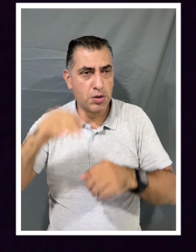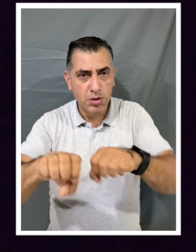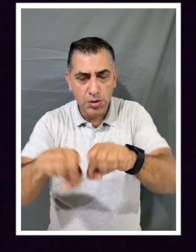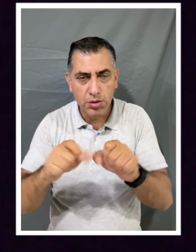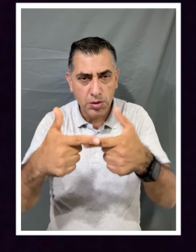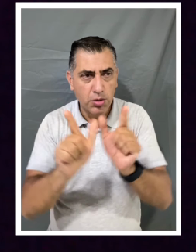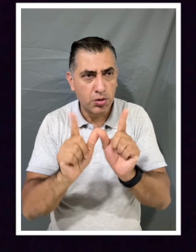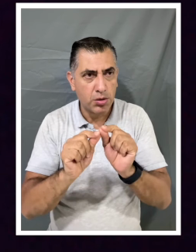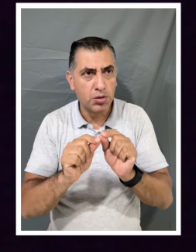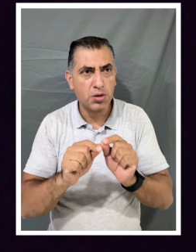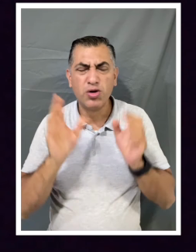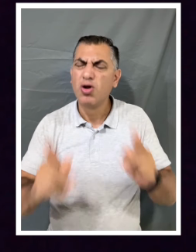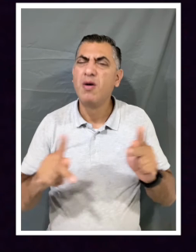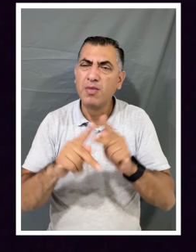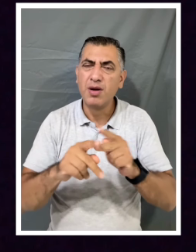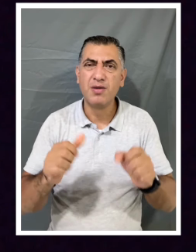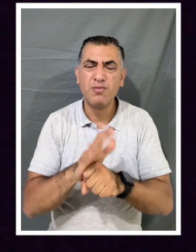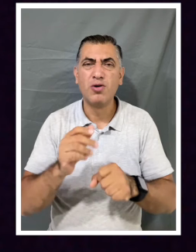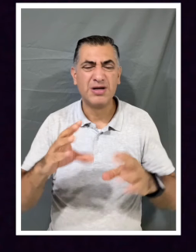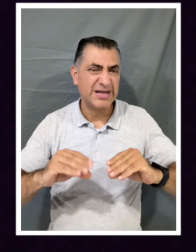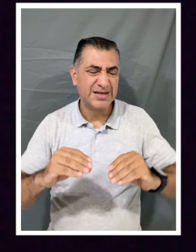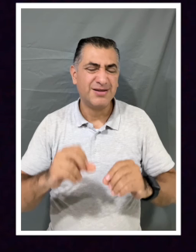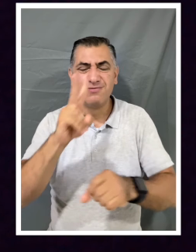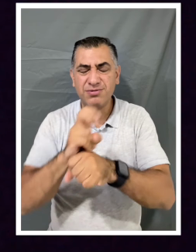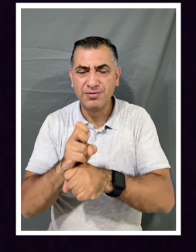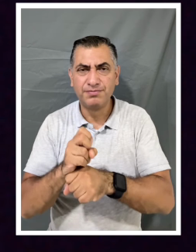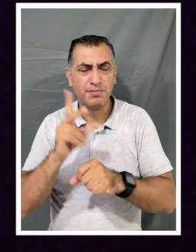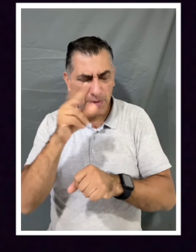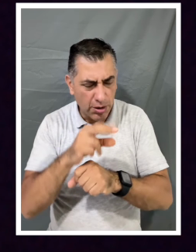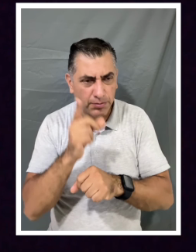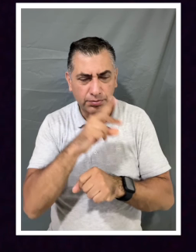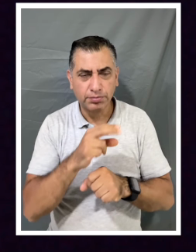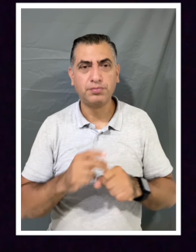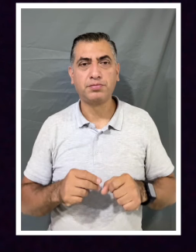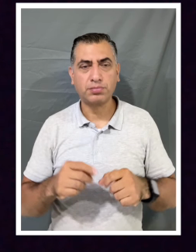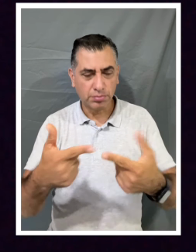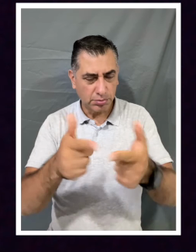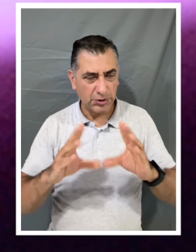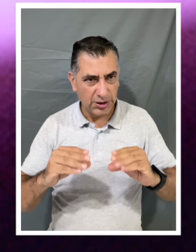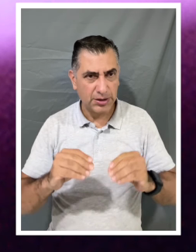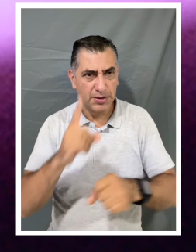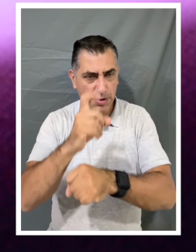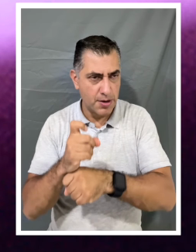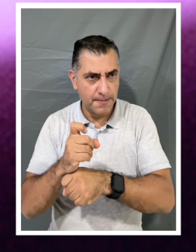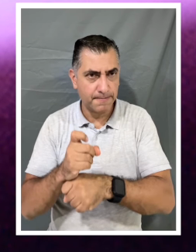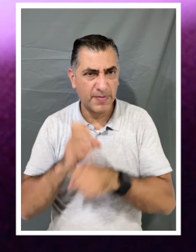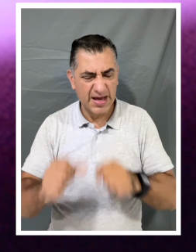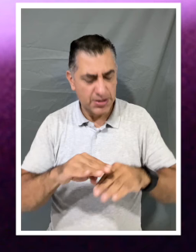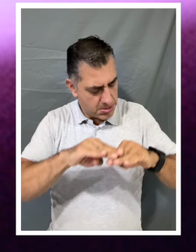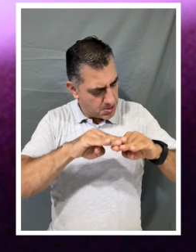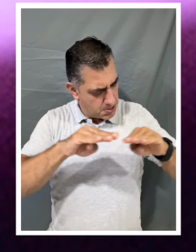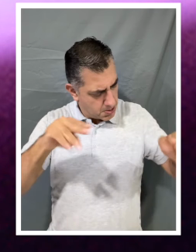Dejen de estar peleando por doctrinas secundarias enfóquense en las doctrinas primarias y eso va a traer estabilidad